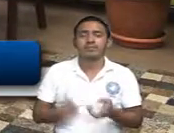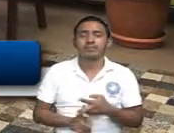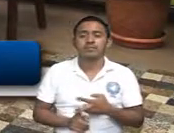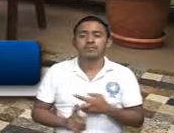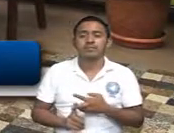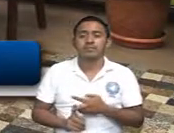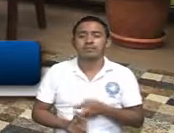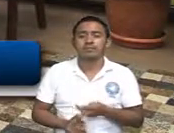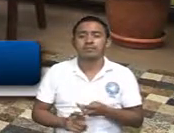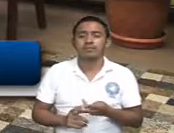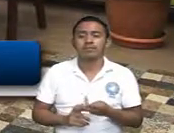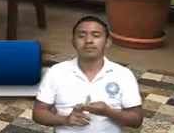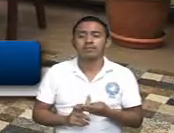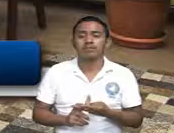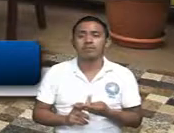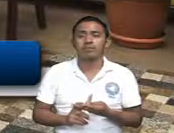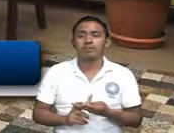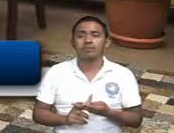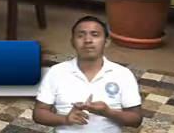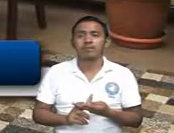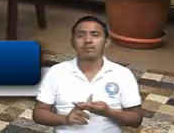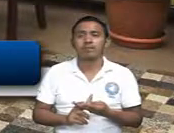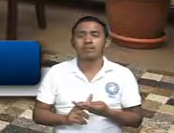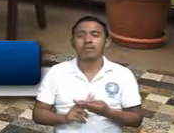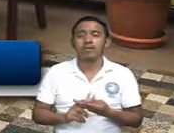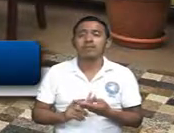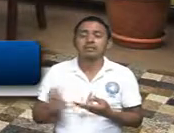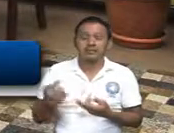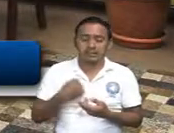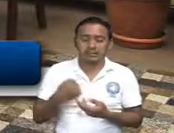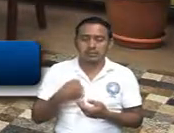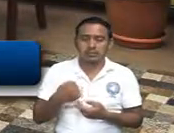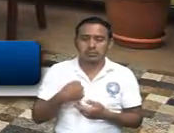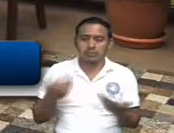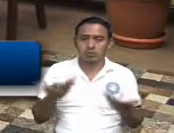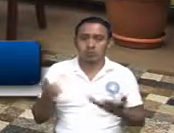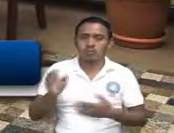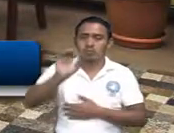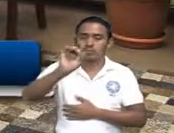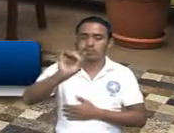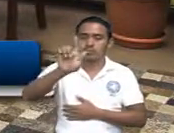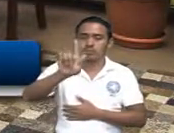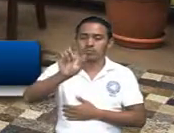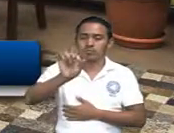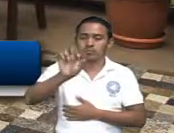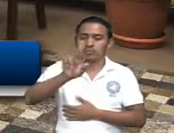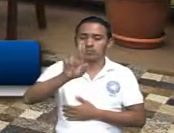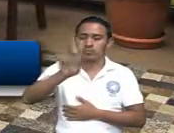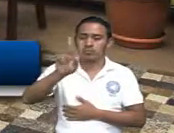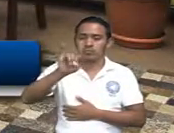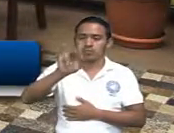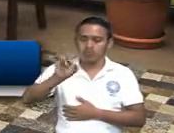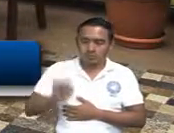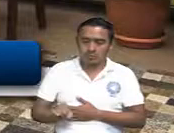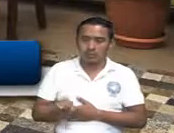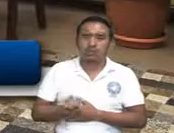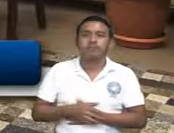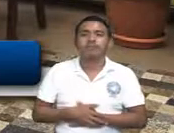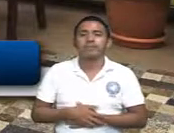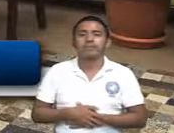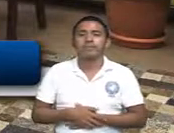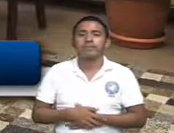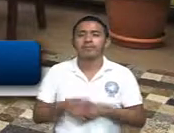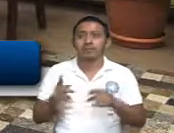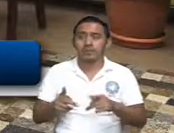recomendable este yo como torri no yo sugiero de que todo paciente este que tenga